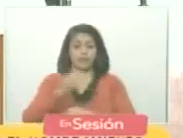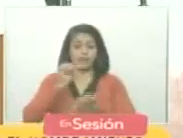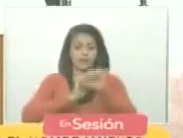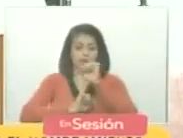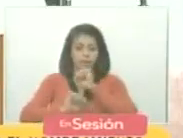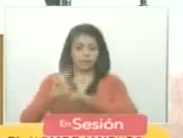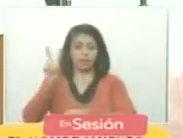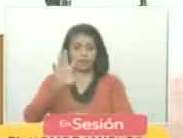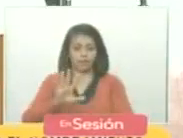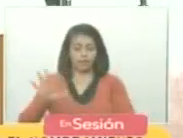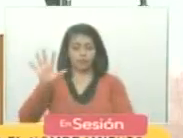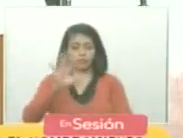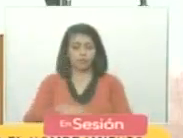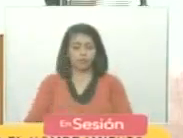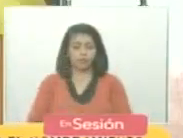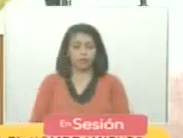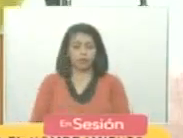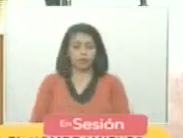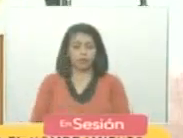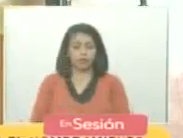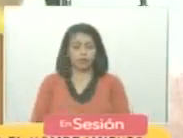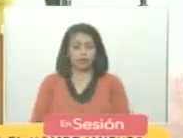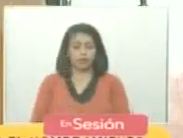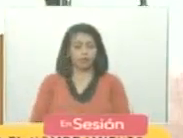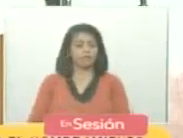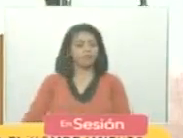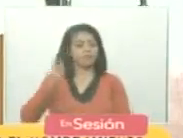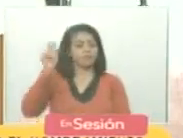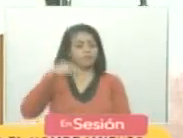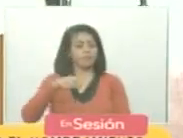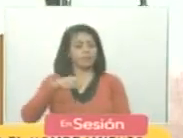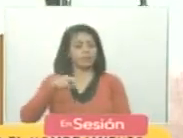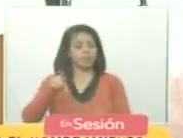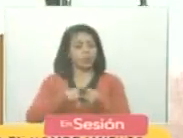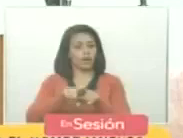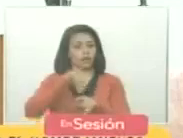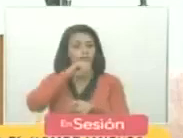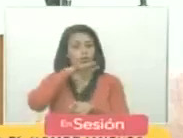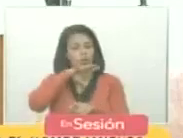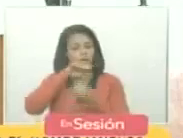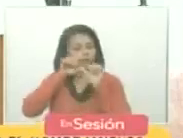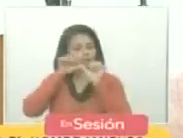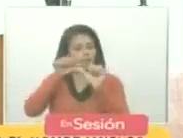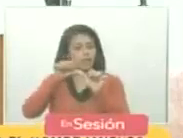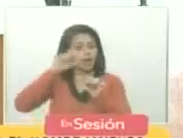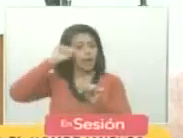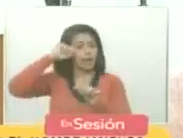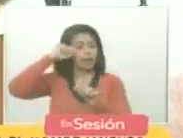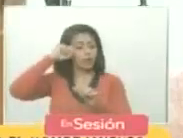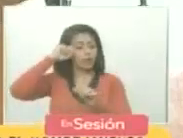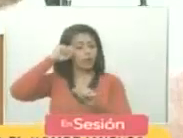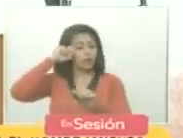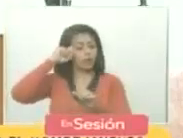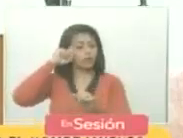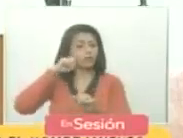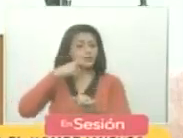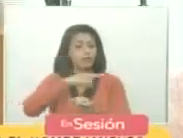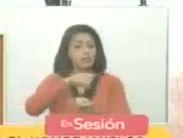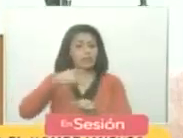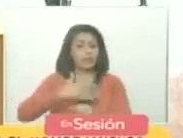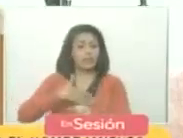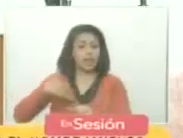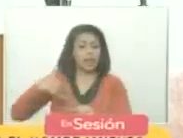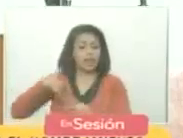Venezuela, a colocar el acento en la historia, a recordarles a aquellos que han tratado